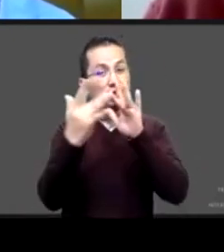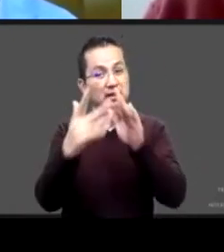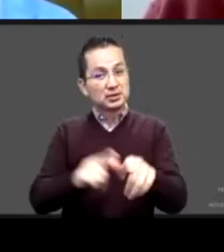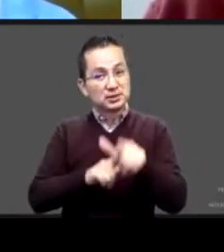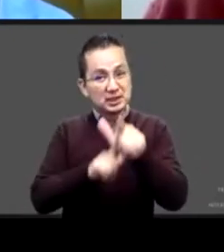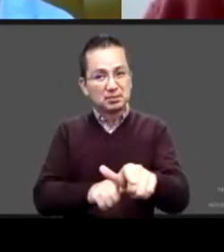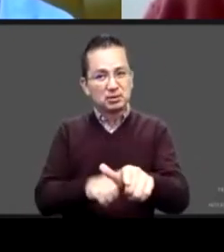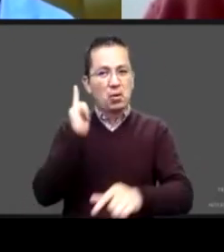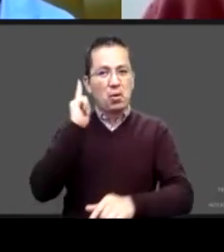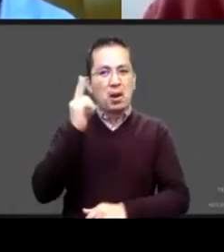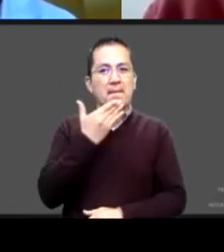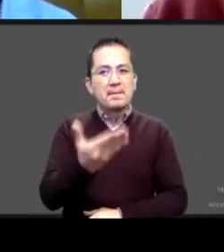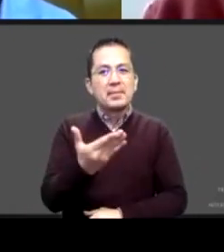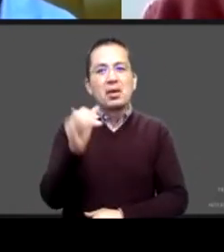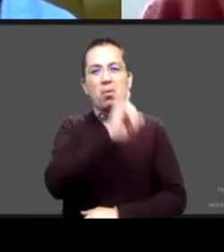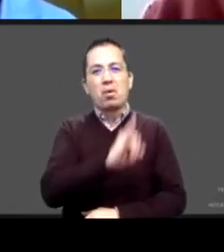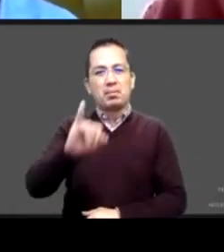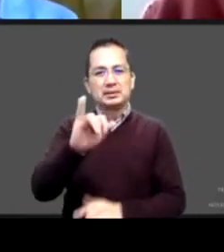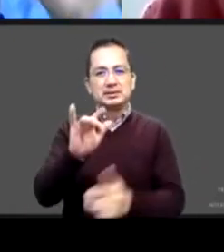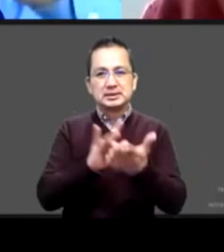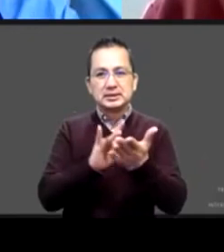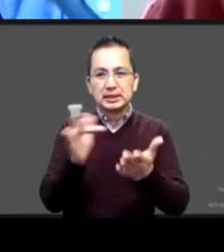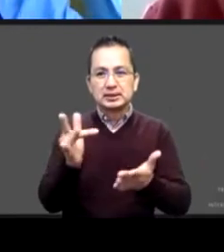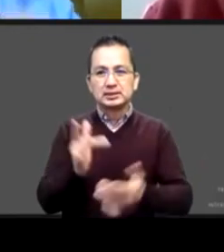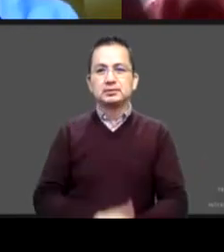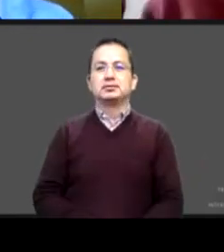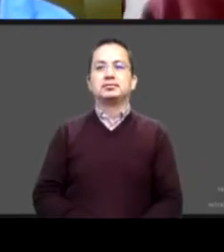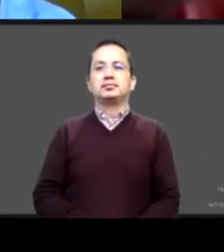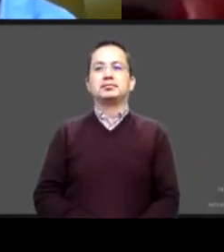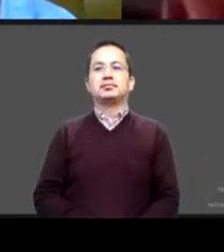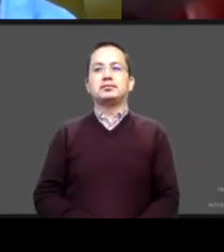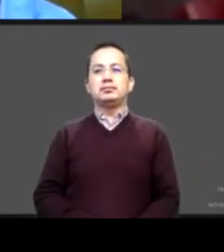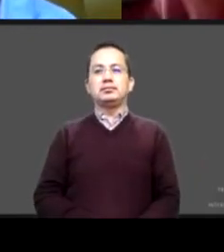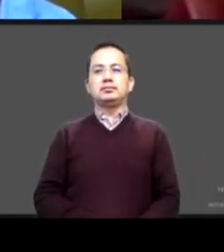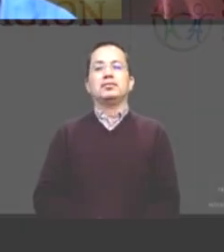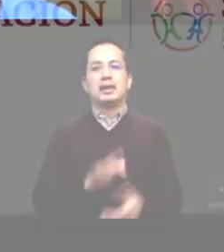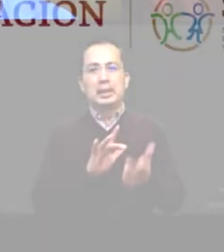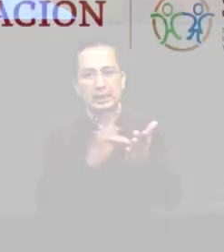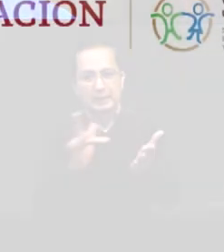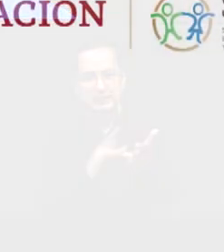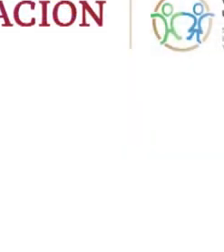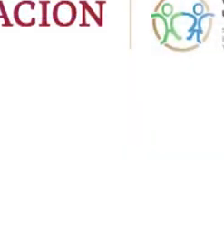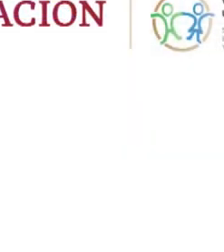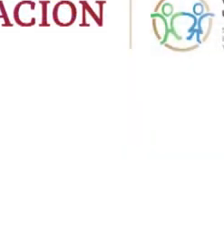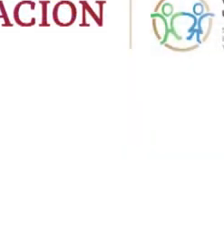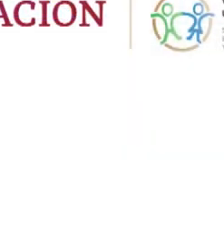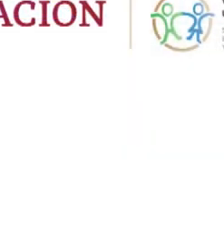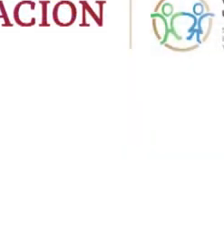Gracias. Luego, bye. Muchas gracias. Saludos.